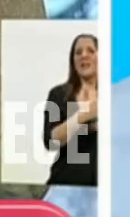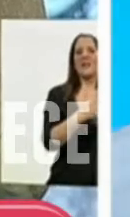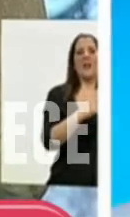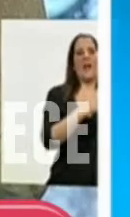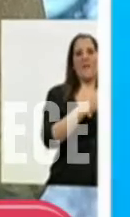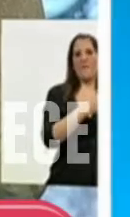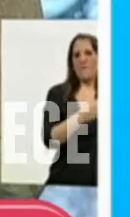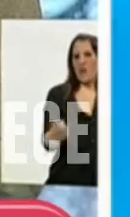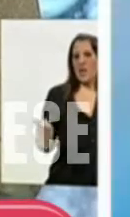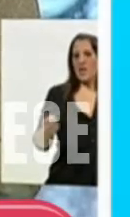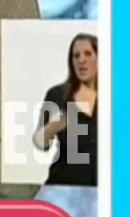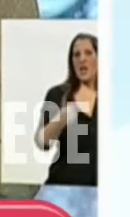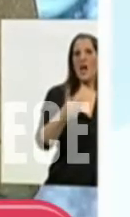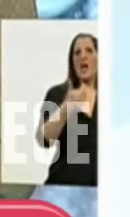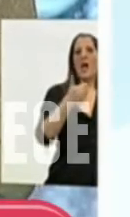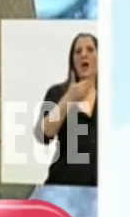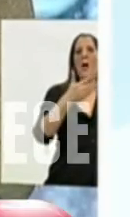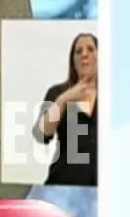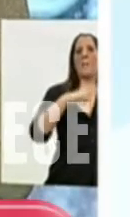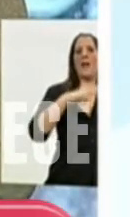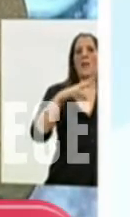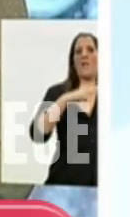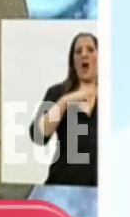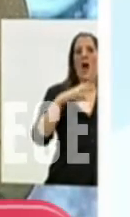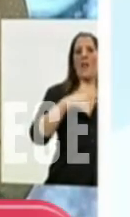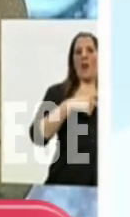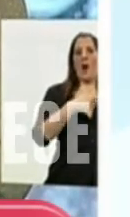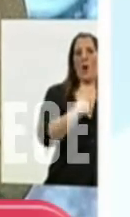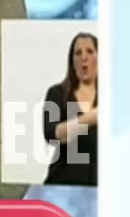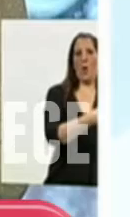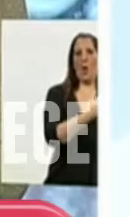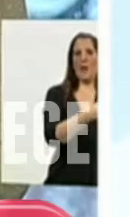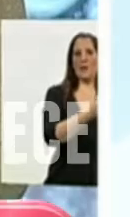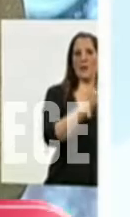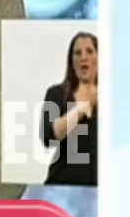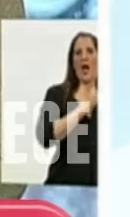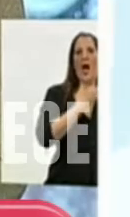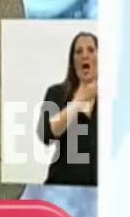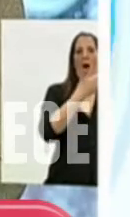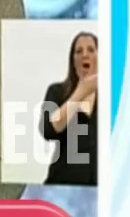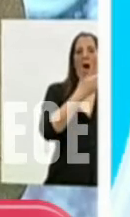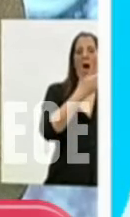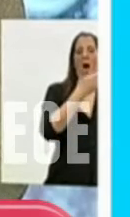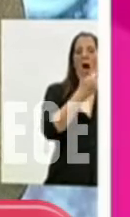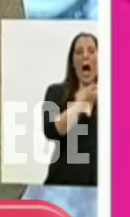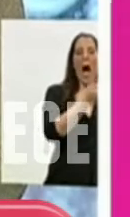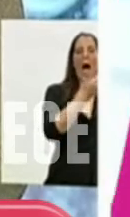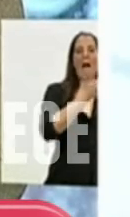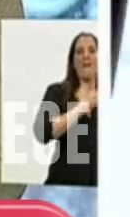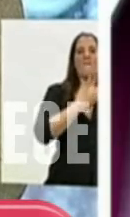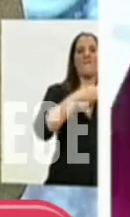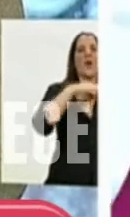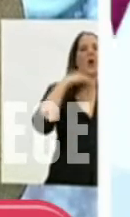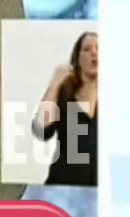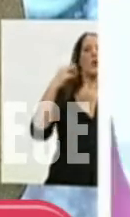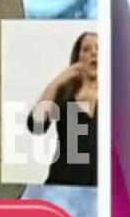una barbaridad. Más allá de la envergadura de esa causa, la del lavado de dinero, es sumada mucho, a la de OTSUR, es mucho más grave. Claro,